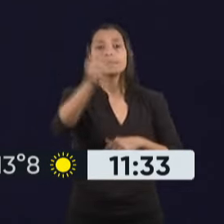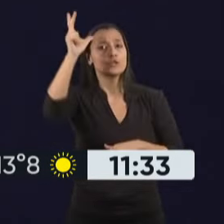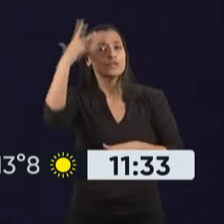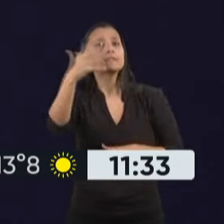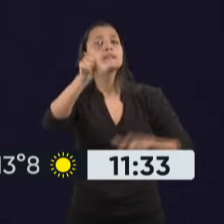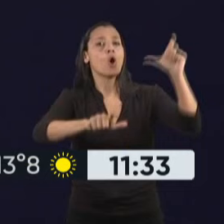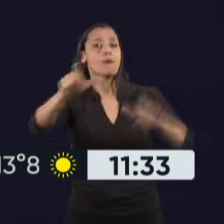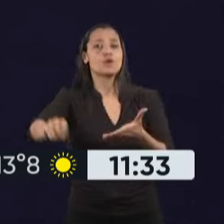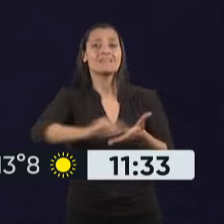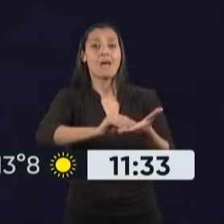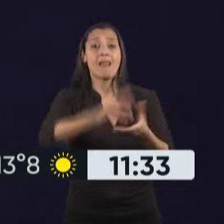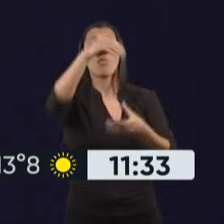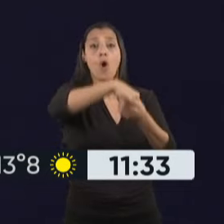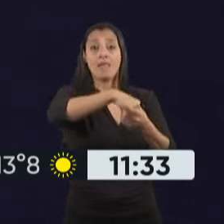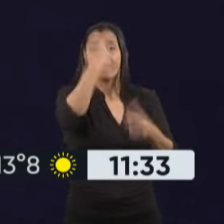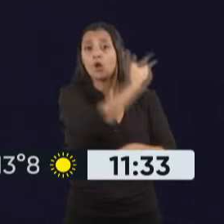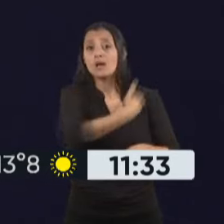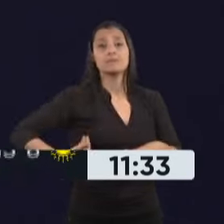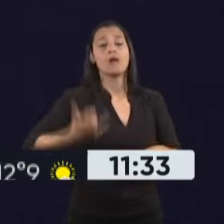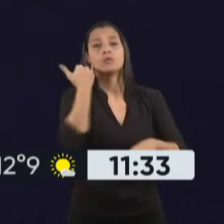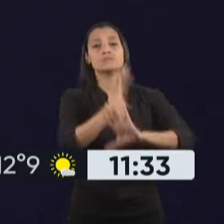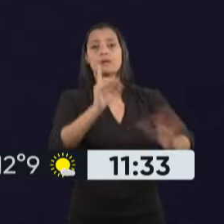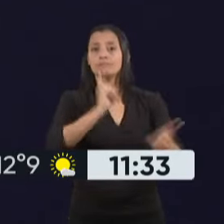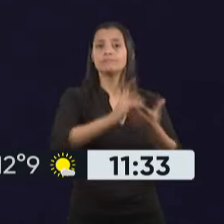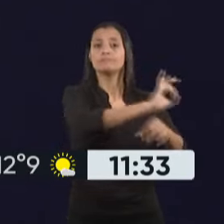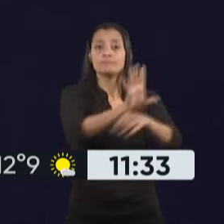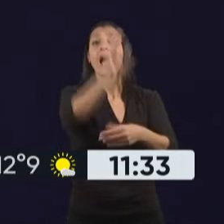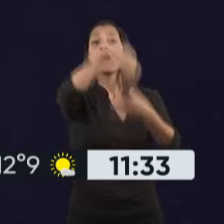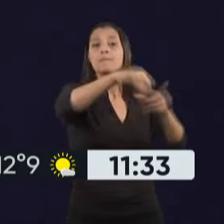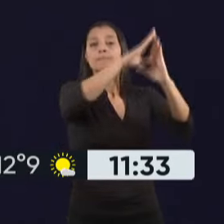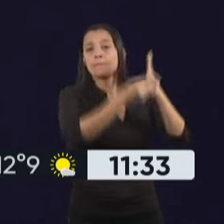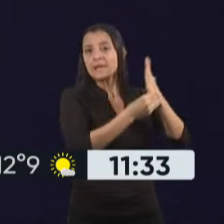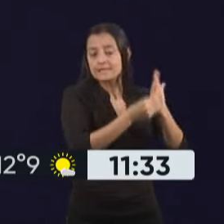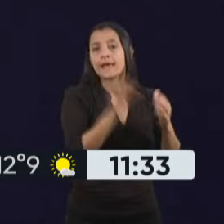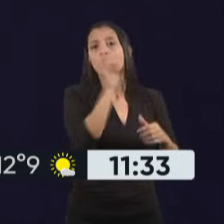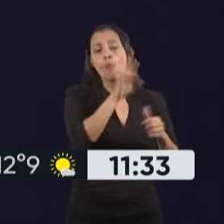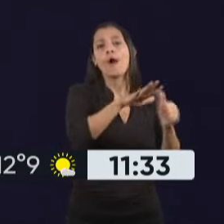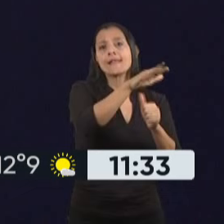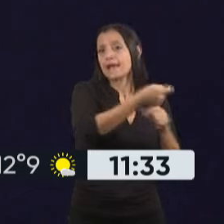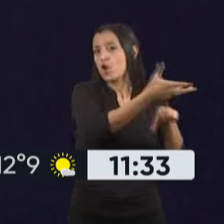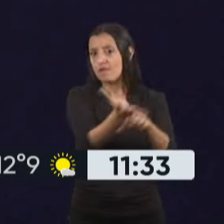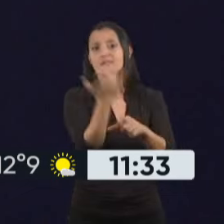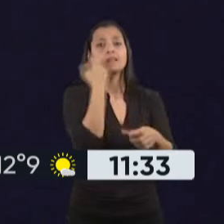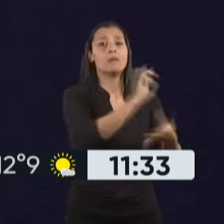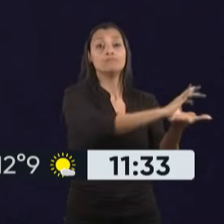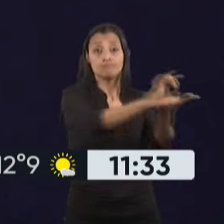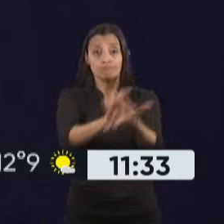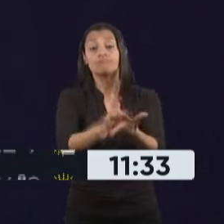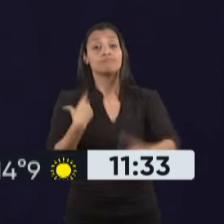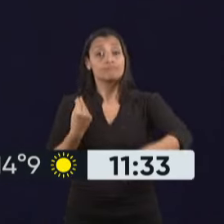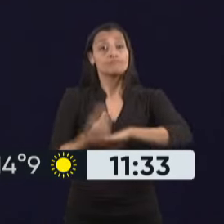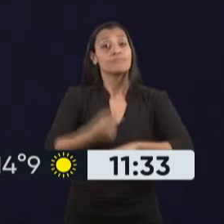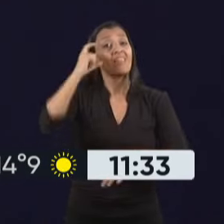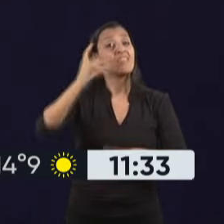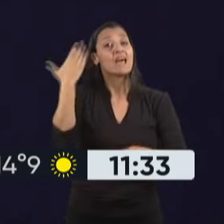685 empleados que formaban parte del hoy ex Ministerio de la Mujer, Géneros y Diversidad. Al asumir el 10 de diciembre